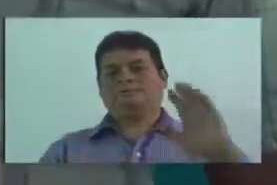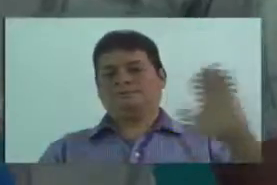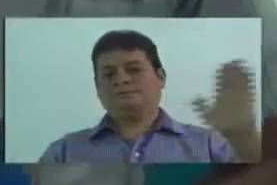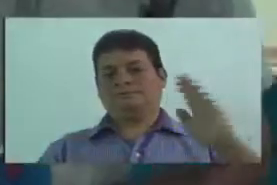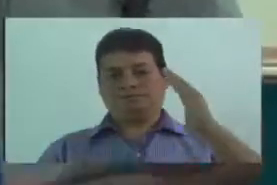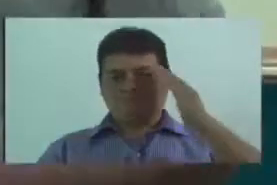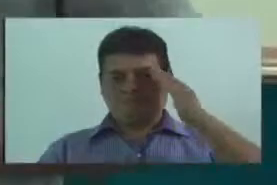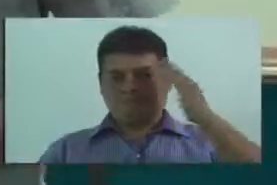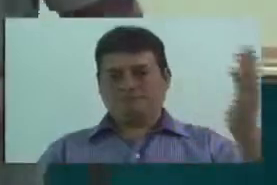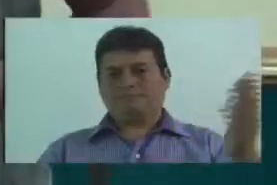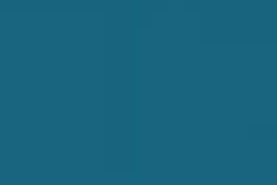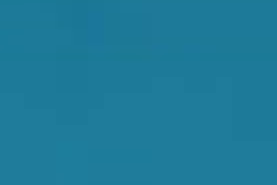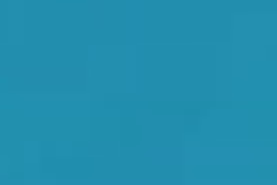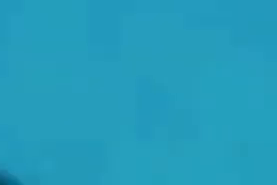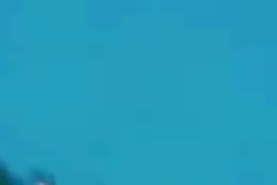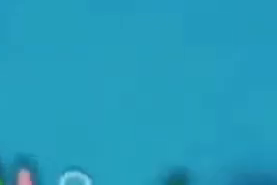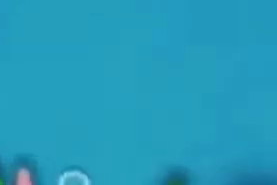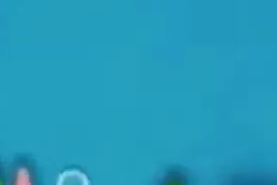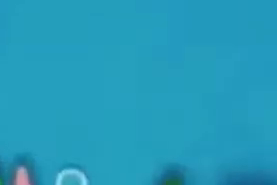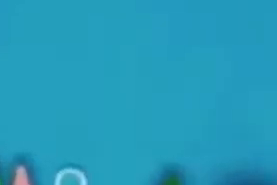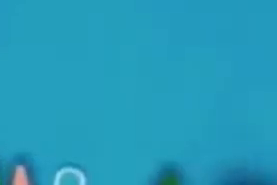luego.